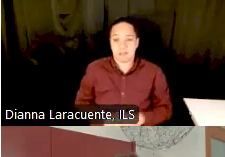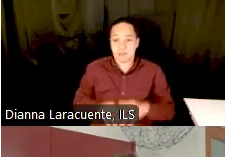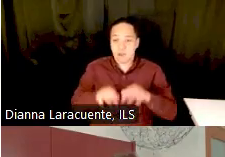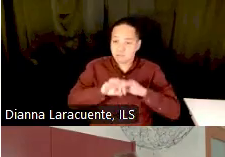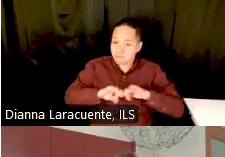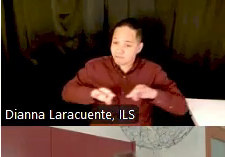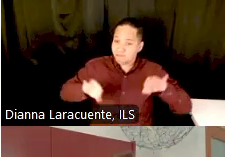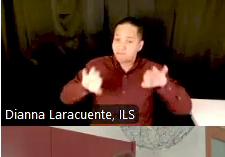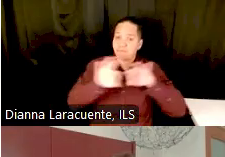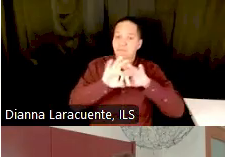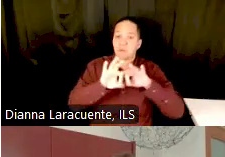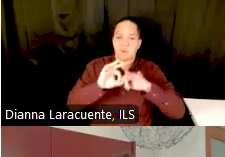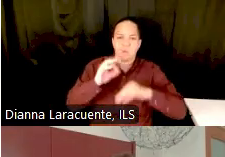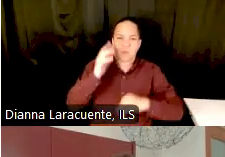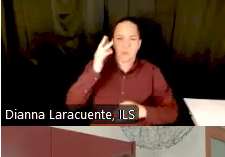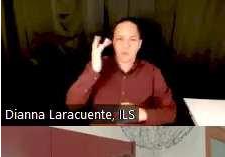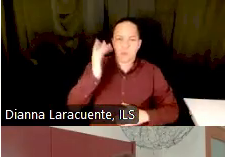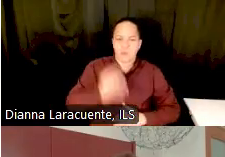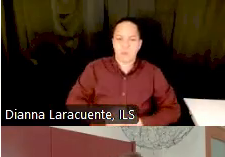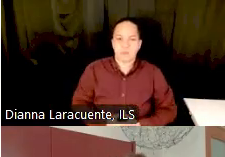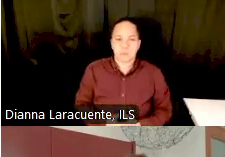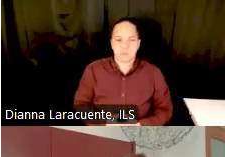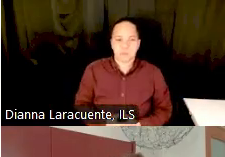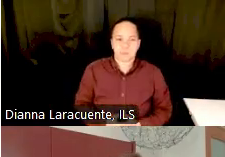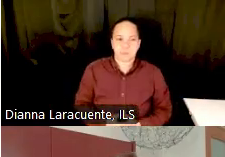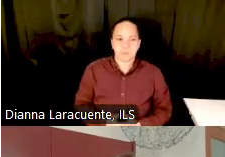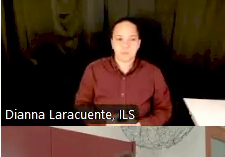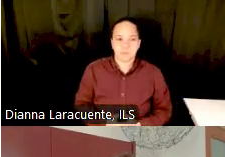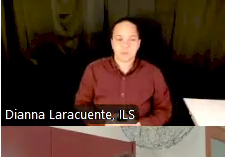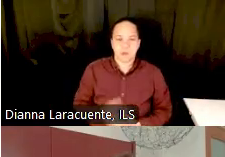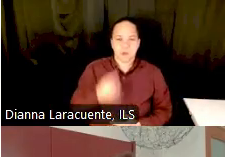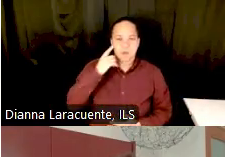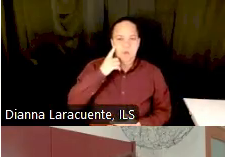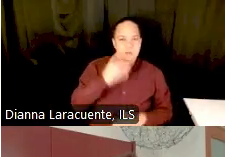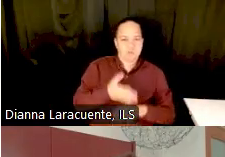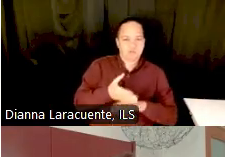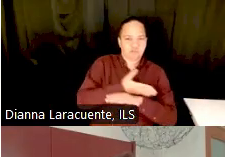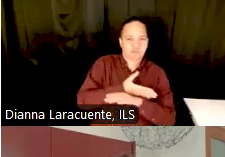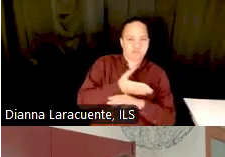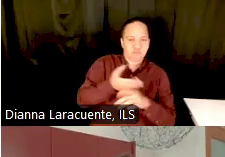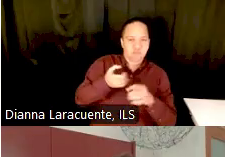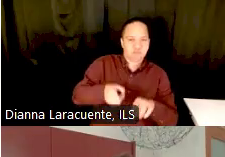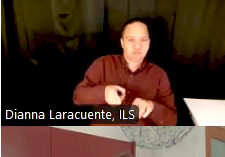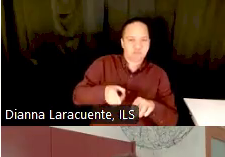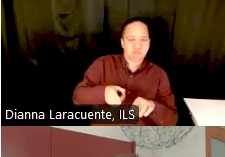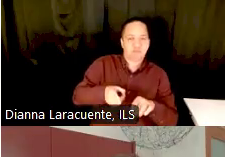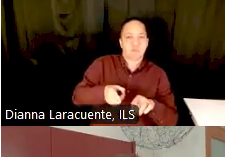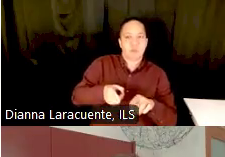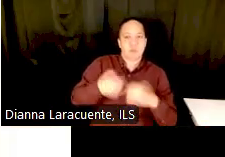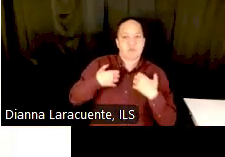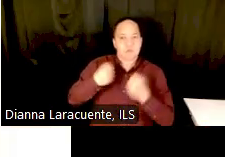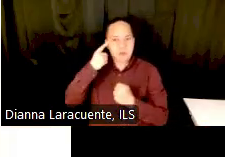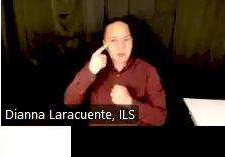importante, porque cuando yo pienso en prevención, cuando yo pienso en salud mental en las escuelas, no